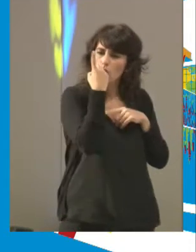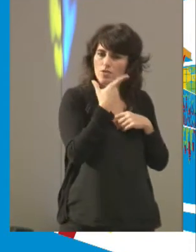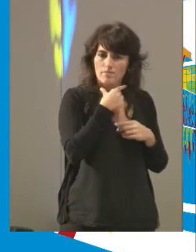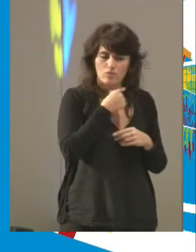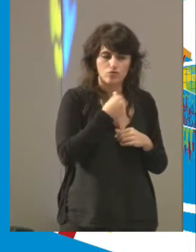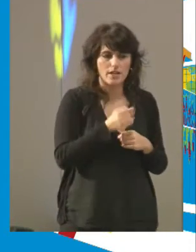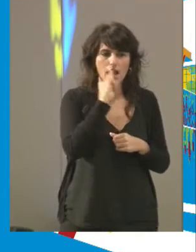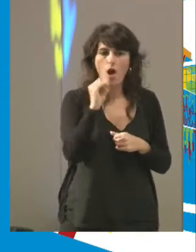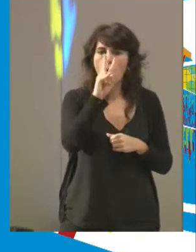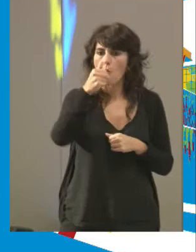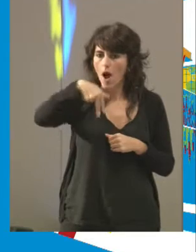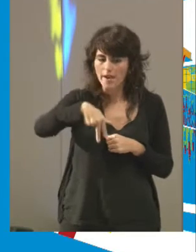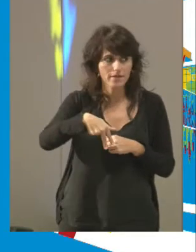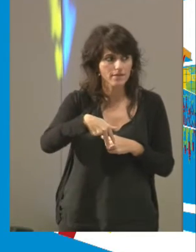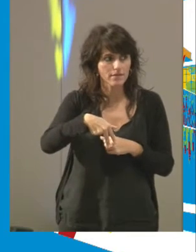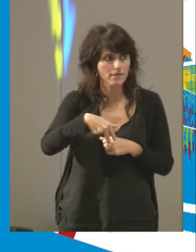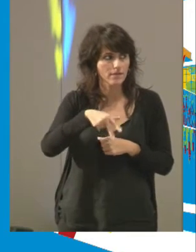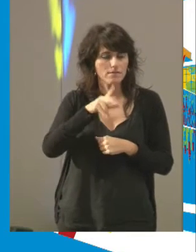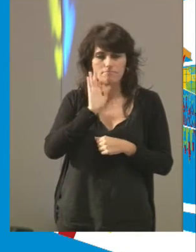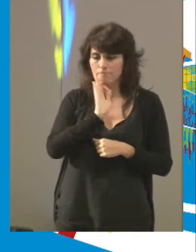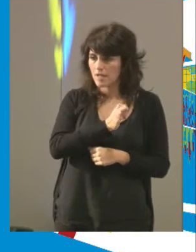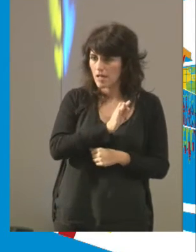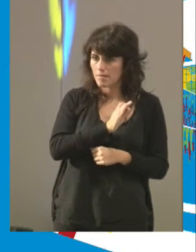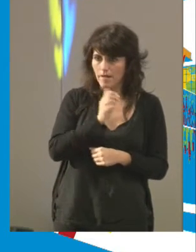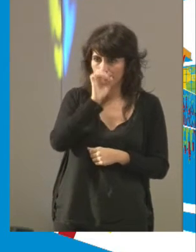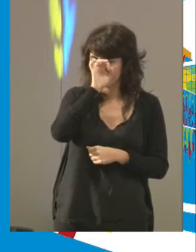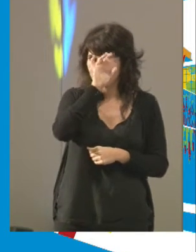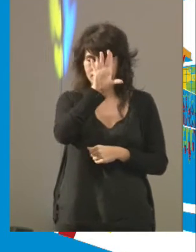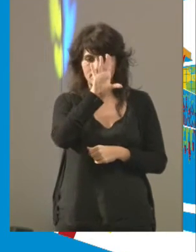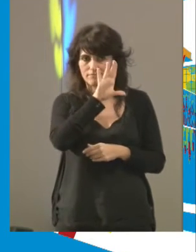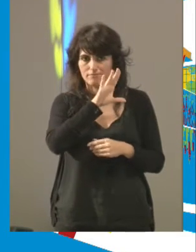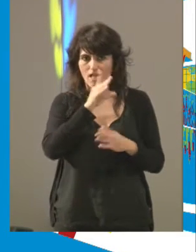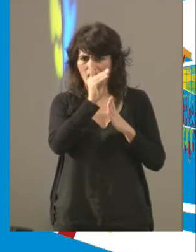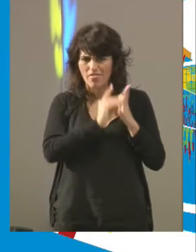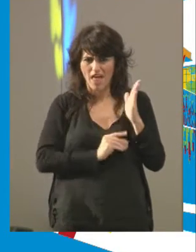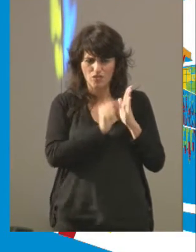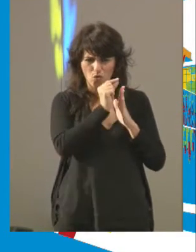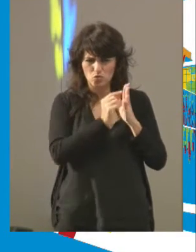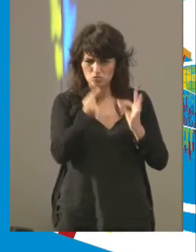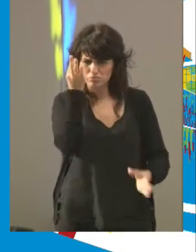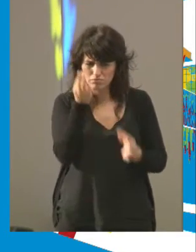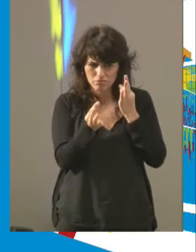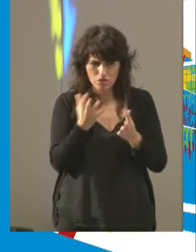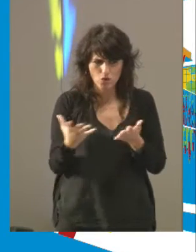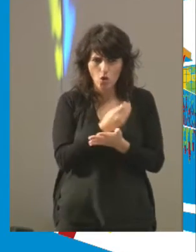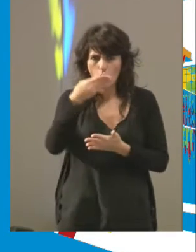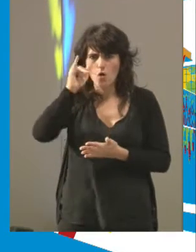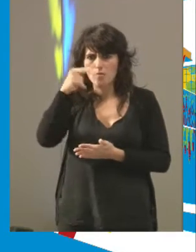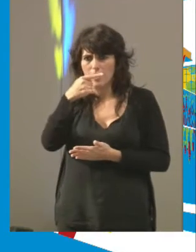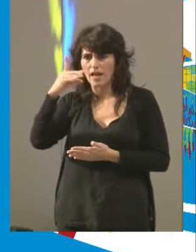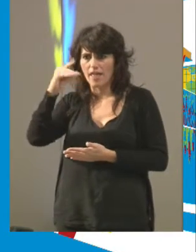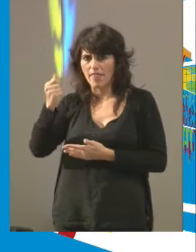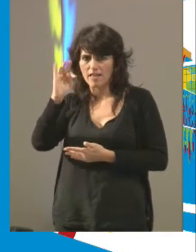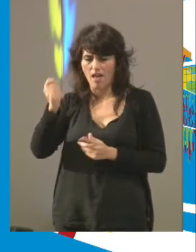Juan, que es, la verdad es que resulta impresionante ver la cantidad de datos y de precisión que aporta el Big Data respecto a una